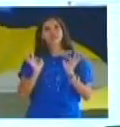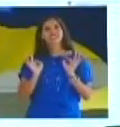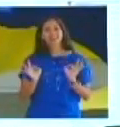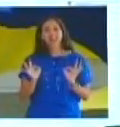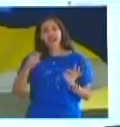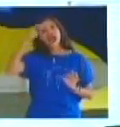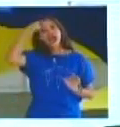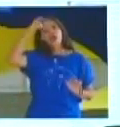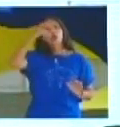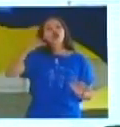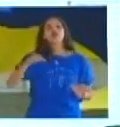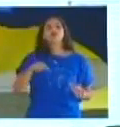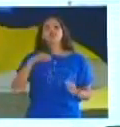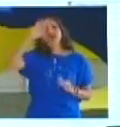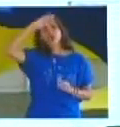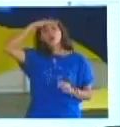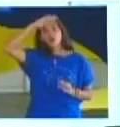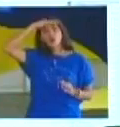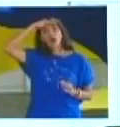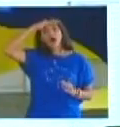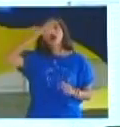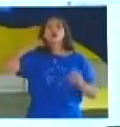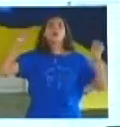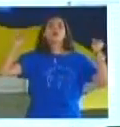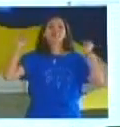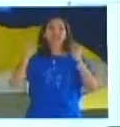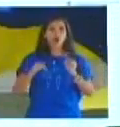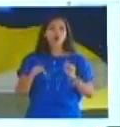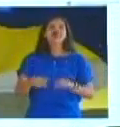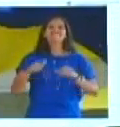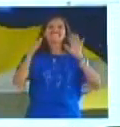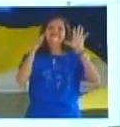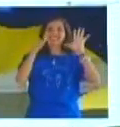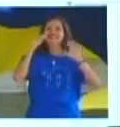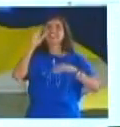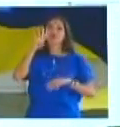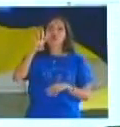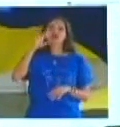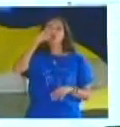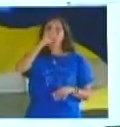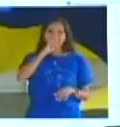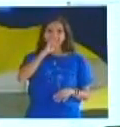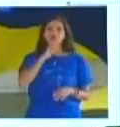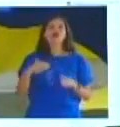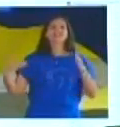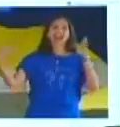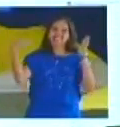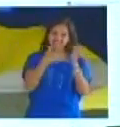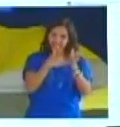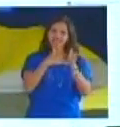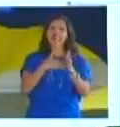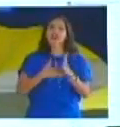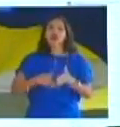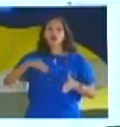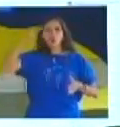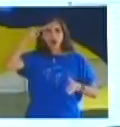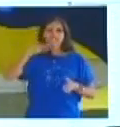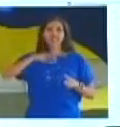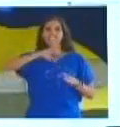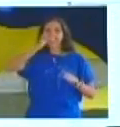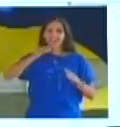al pueblo de Cuba, porque hoy se cumplen 64 años del ataque al cuartel Moncada en Santiago de